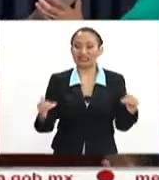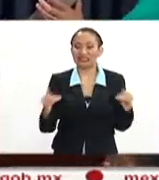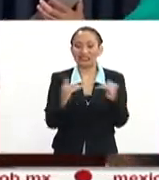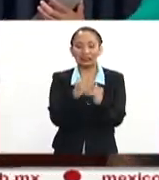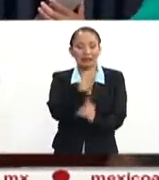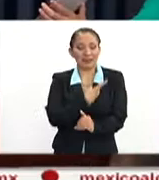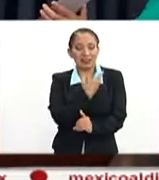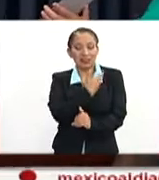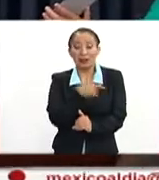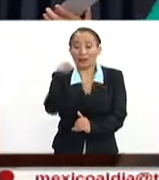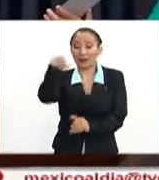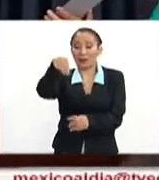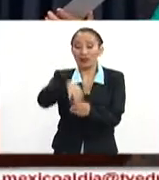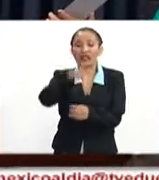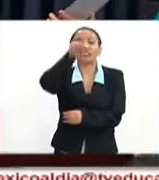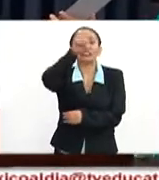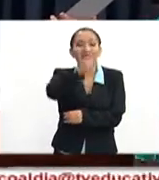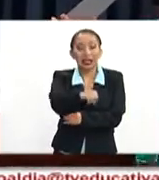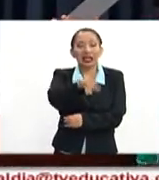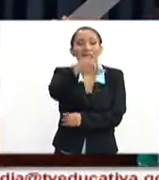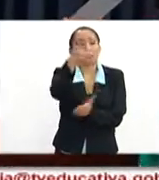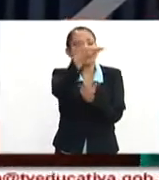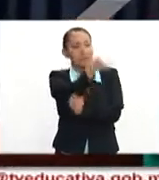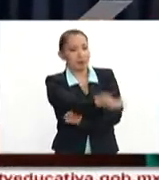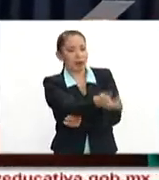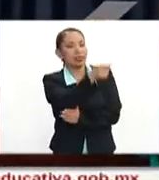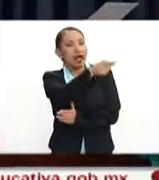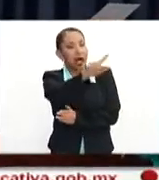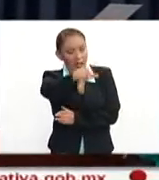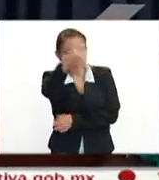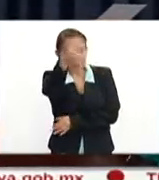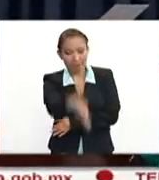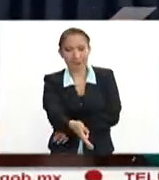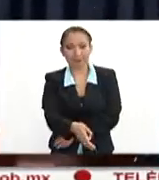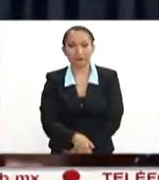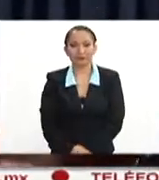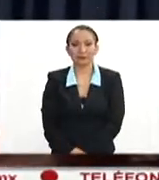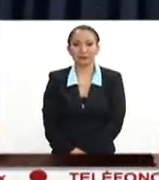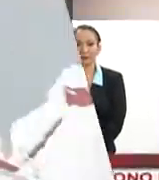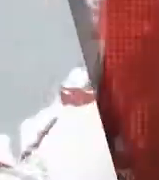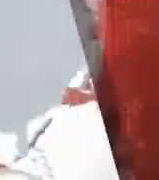el vicepresidente vota a favor y la petición es aceptada.